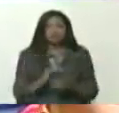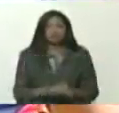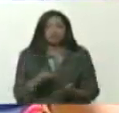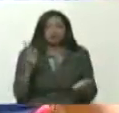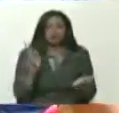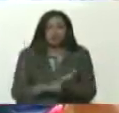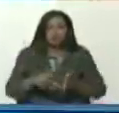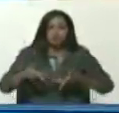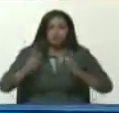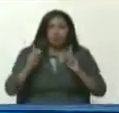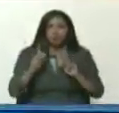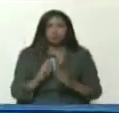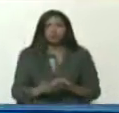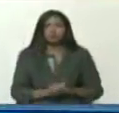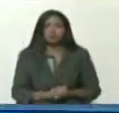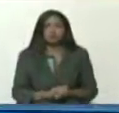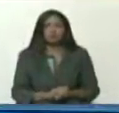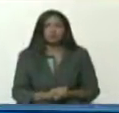¡Cúmplase!